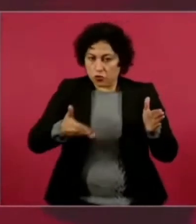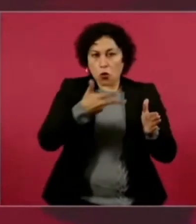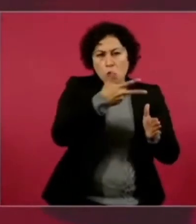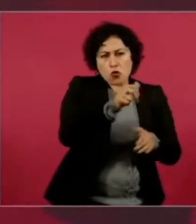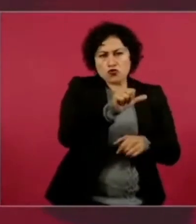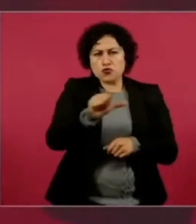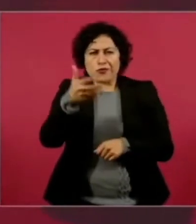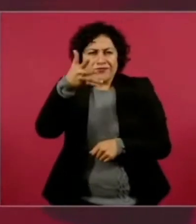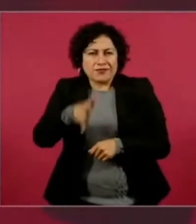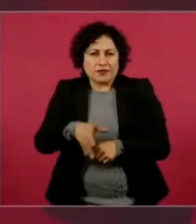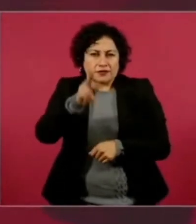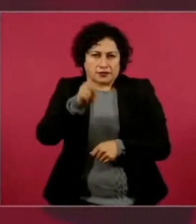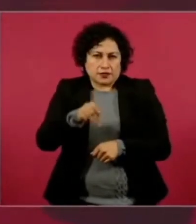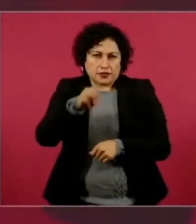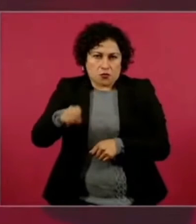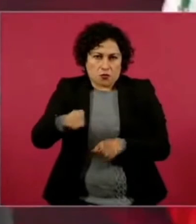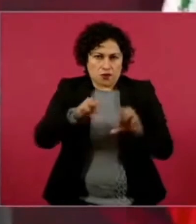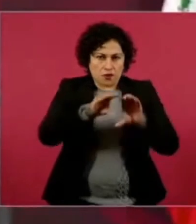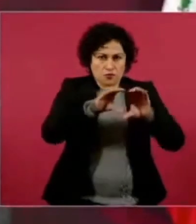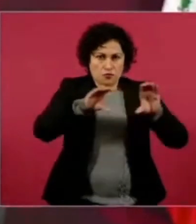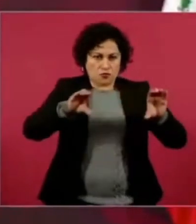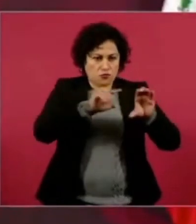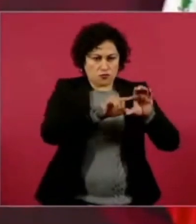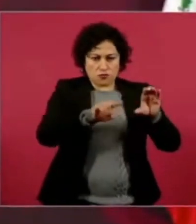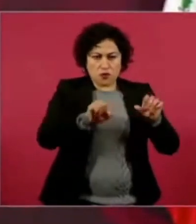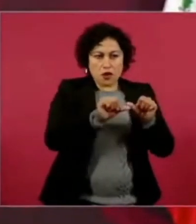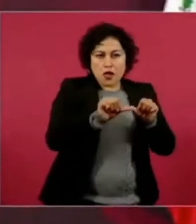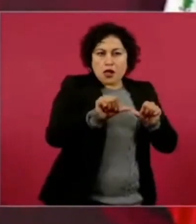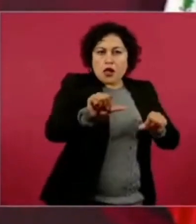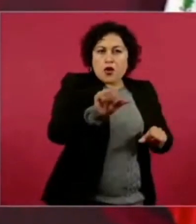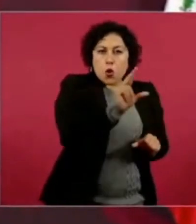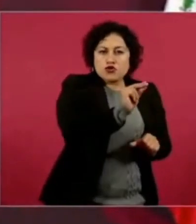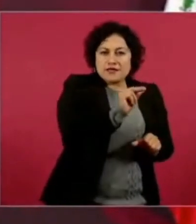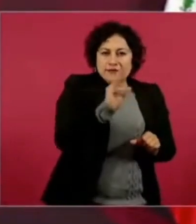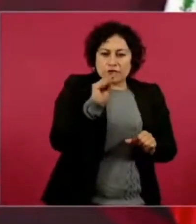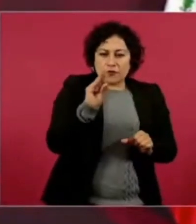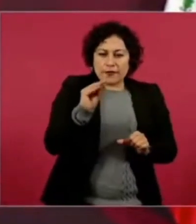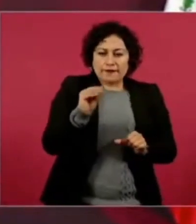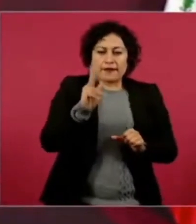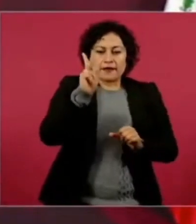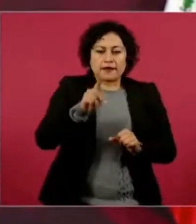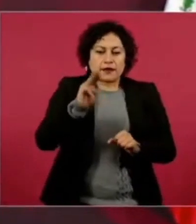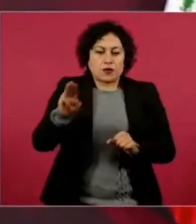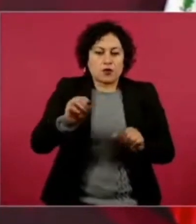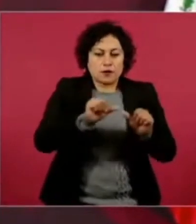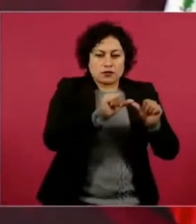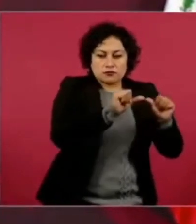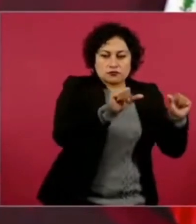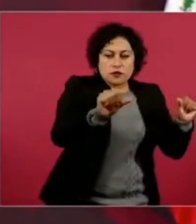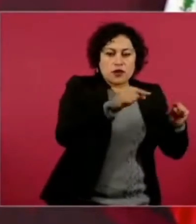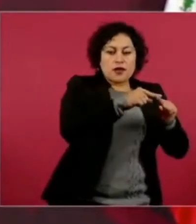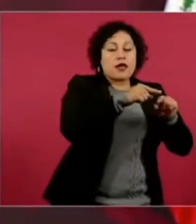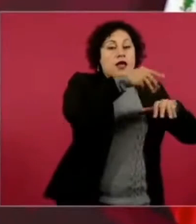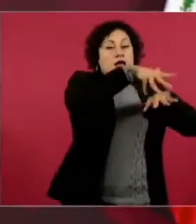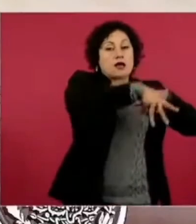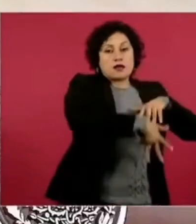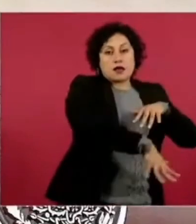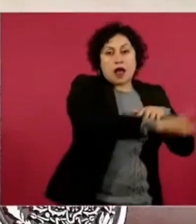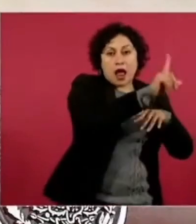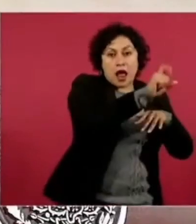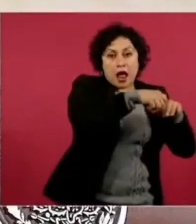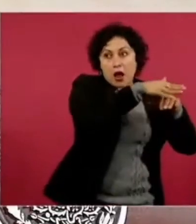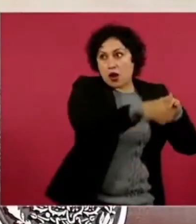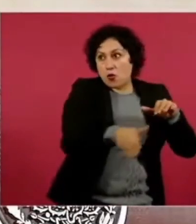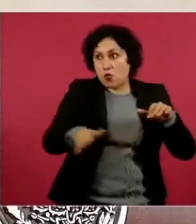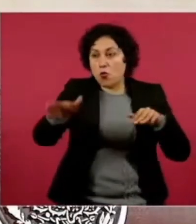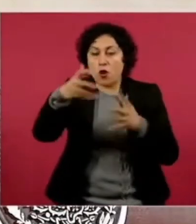acueducto como de 80, 90 kilómetros, de la presa a la potabilizadora